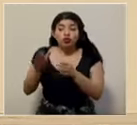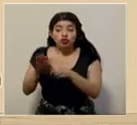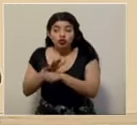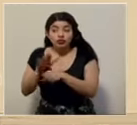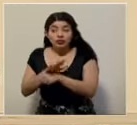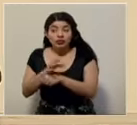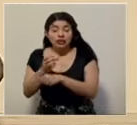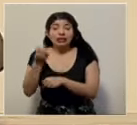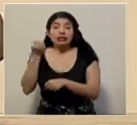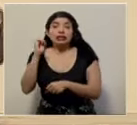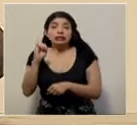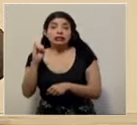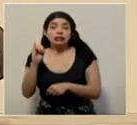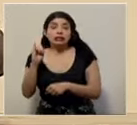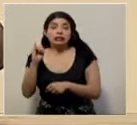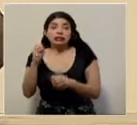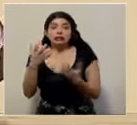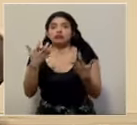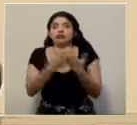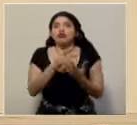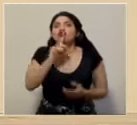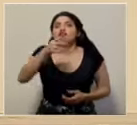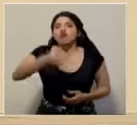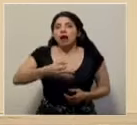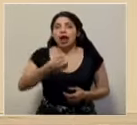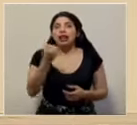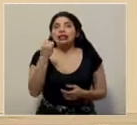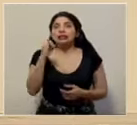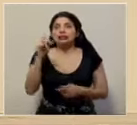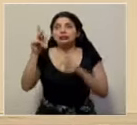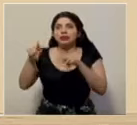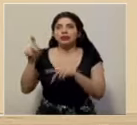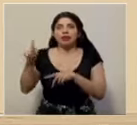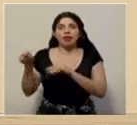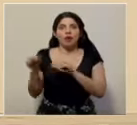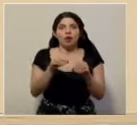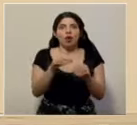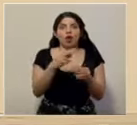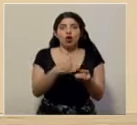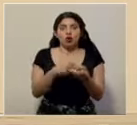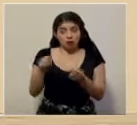necesidades de la vida real para una eventual hospitalización.